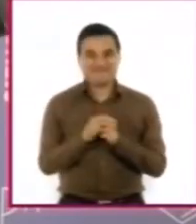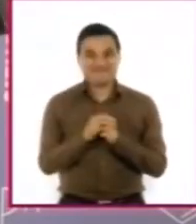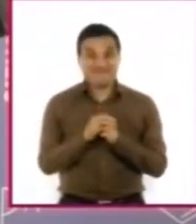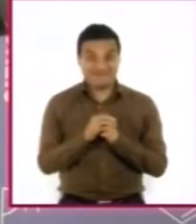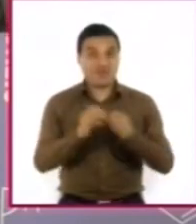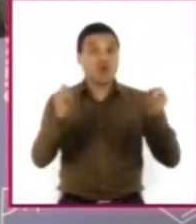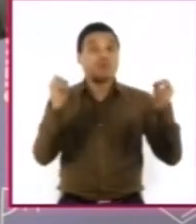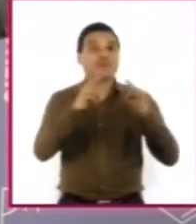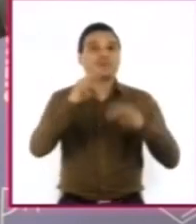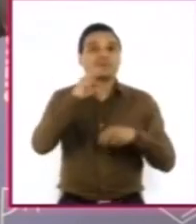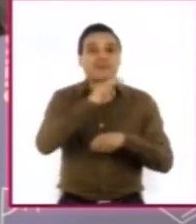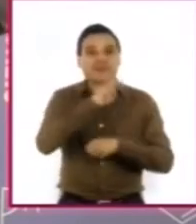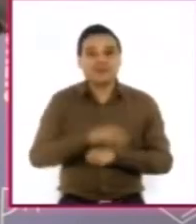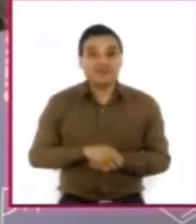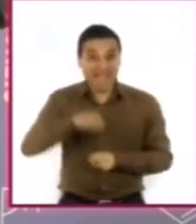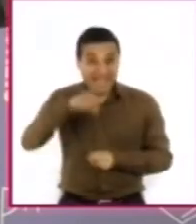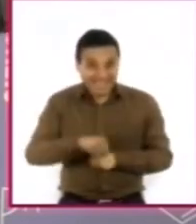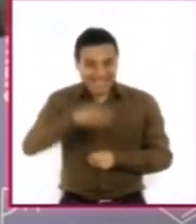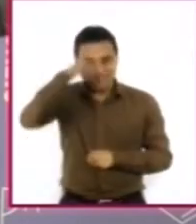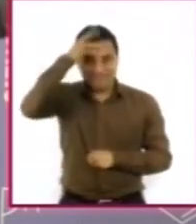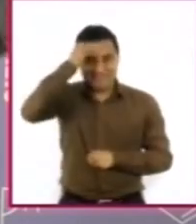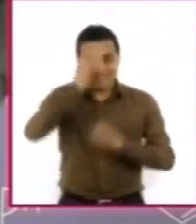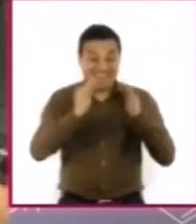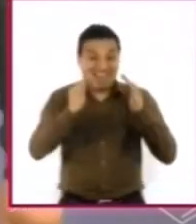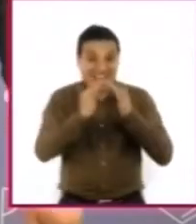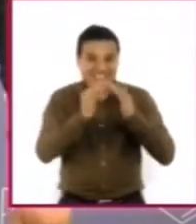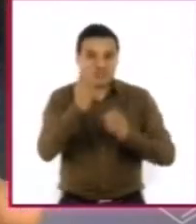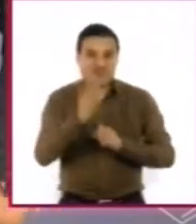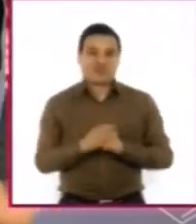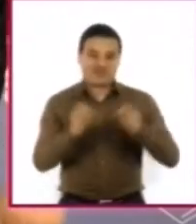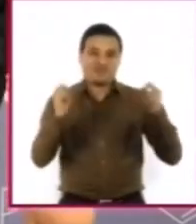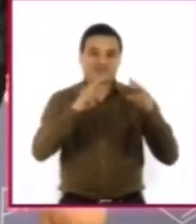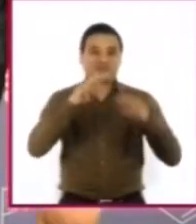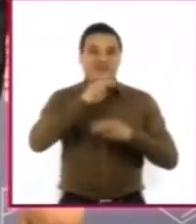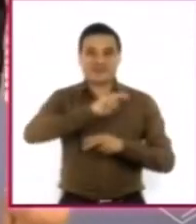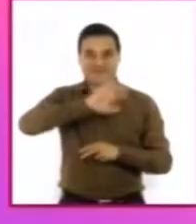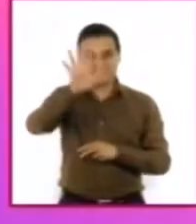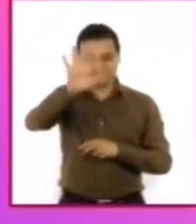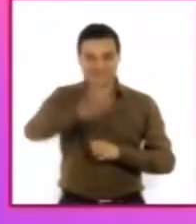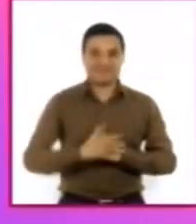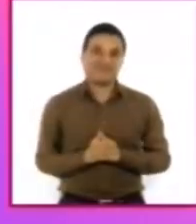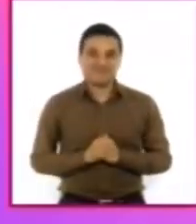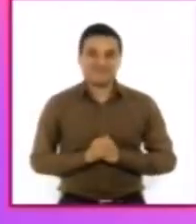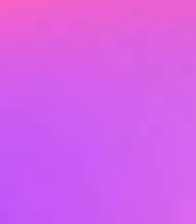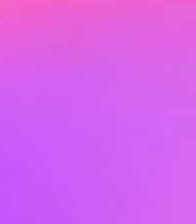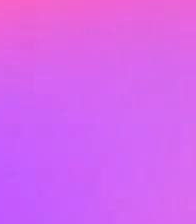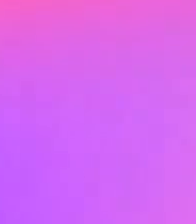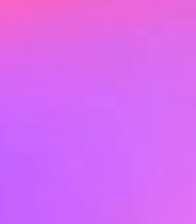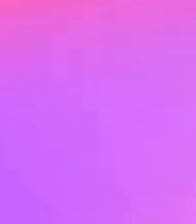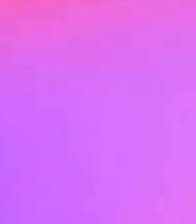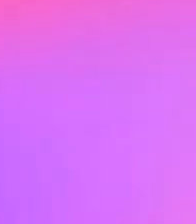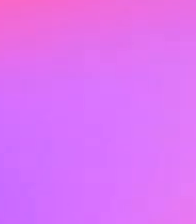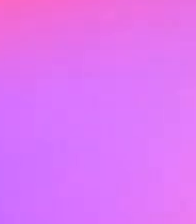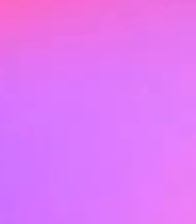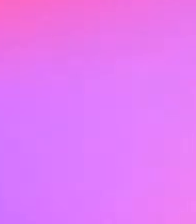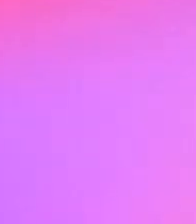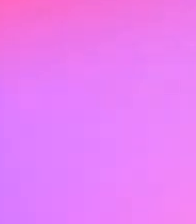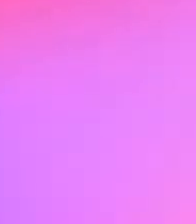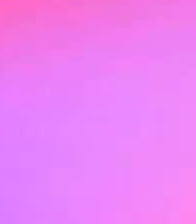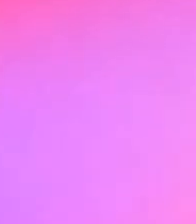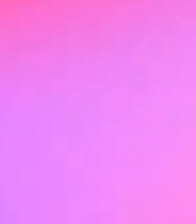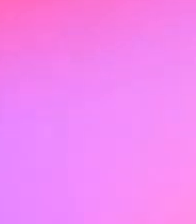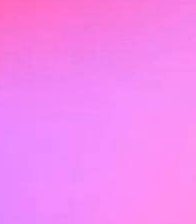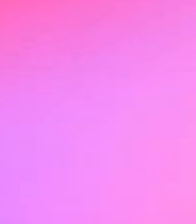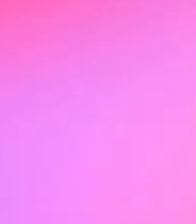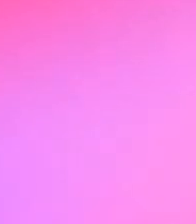vemos pronto aquí en Aprende en Casa 2. Hasta la próxima. Si tienes dudas o necesitas ayuda, llama al